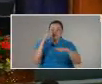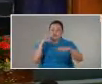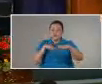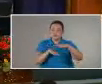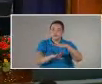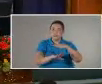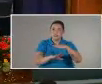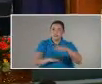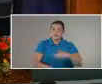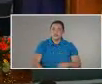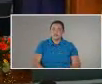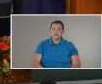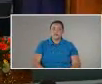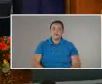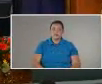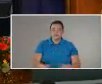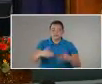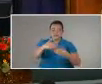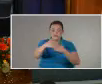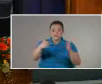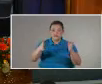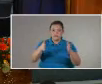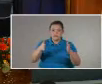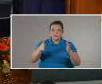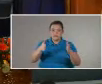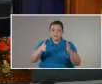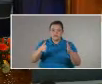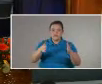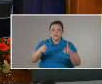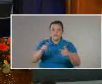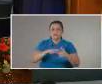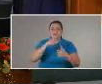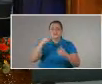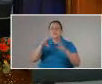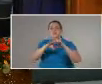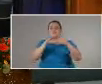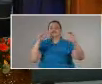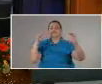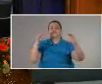caja. Y el niño piensa, lo metieron en una caja. ¿Y cuándo va a salir?